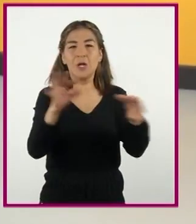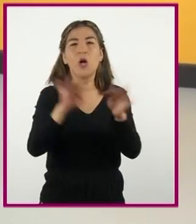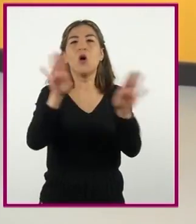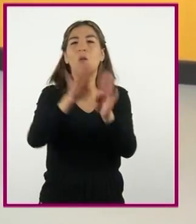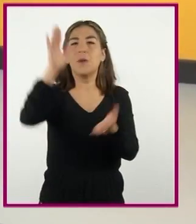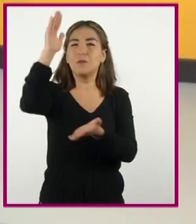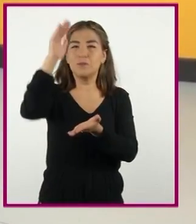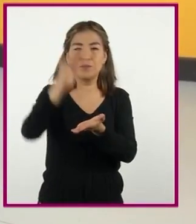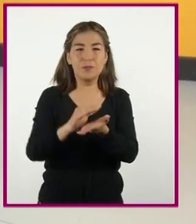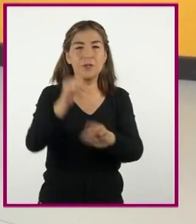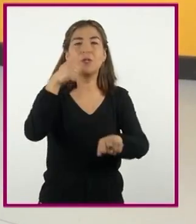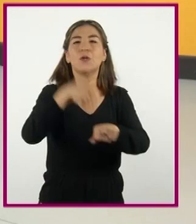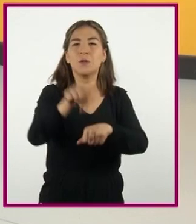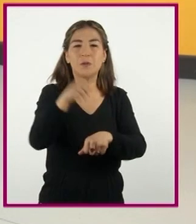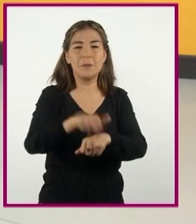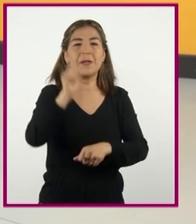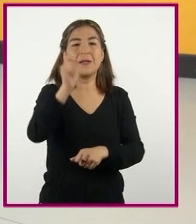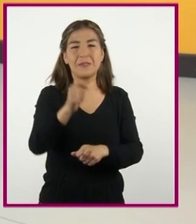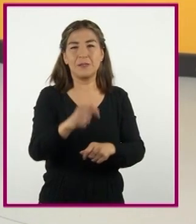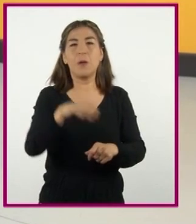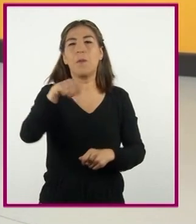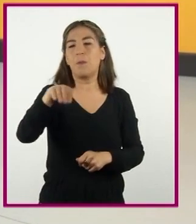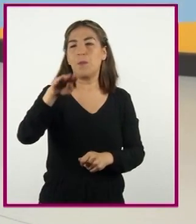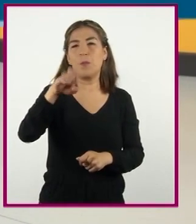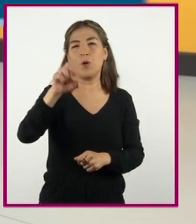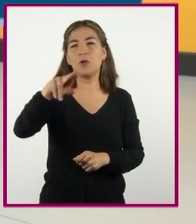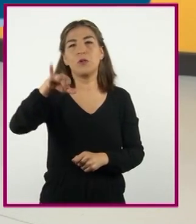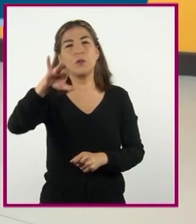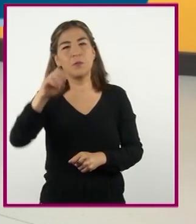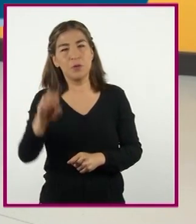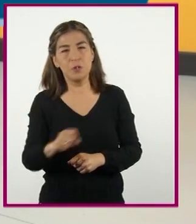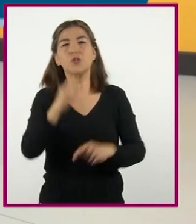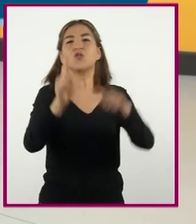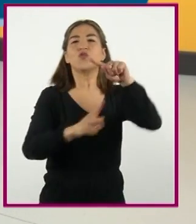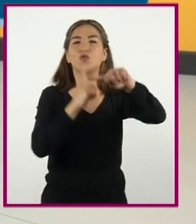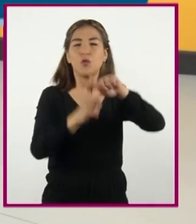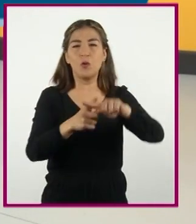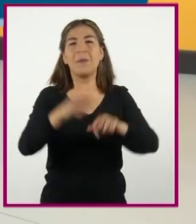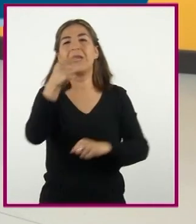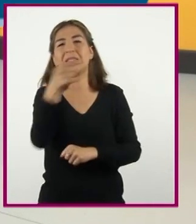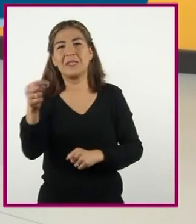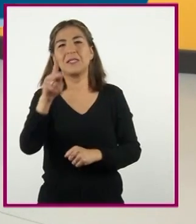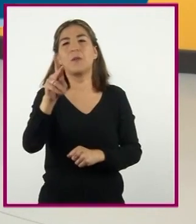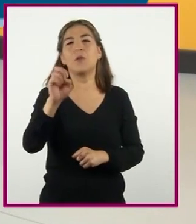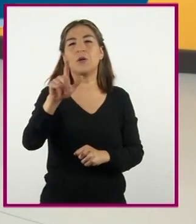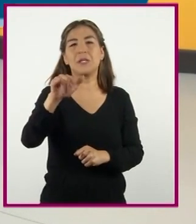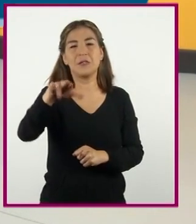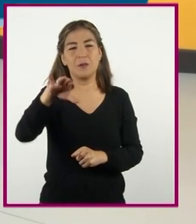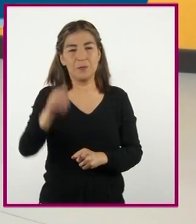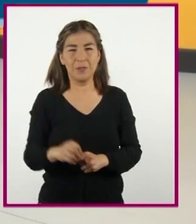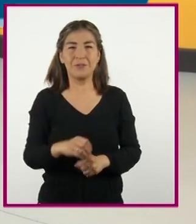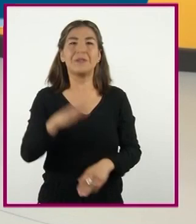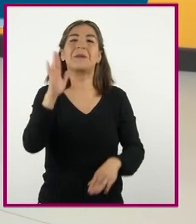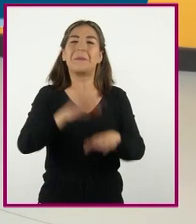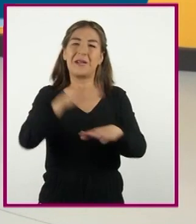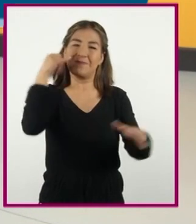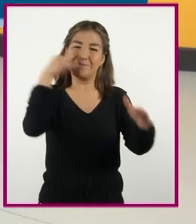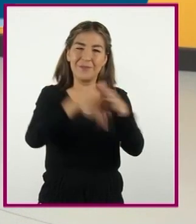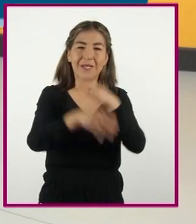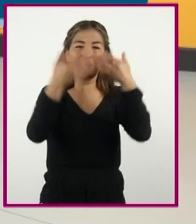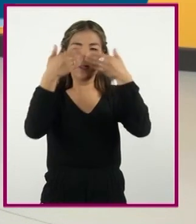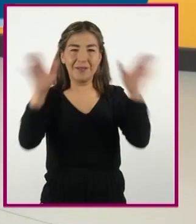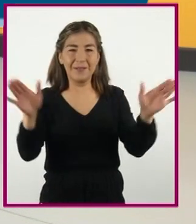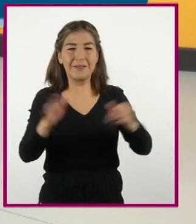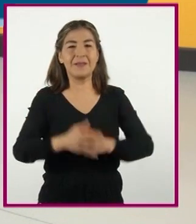reducción de términos semejantes de monomios y la suma y resta de polinomios. Aún nos queda mucho por explorar y